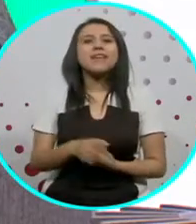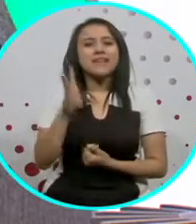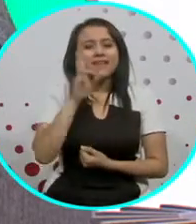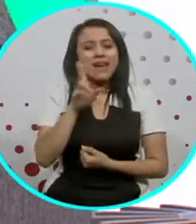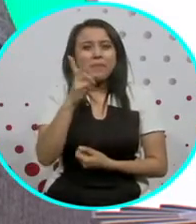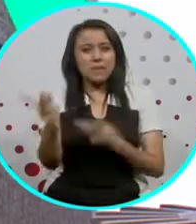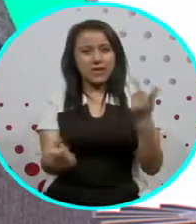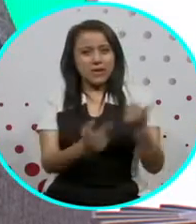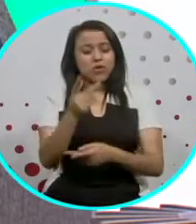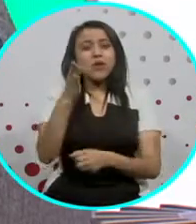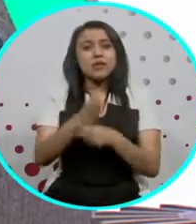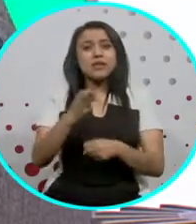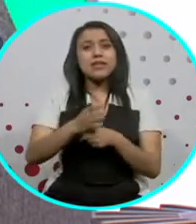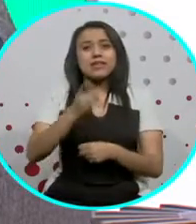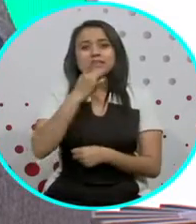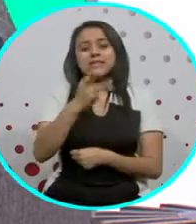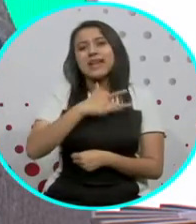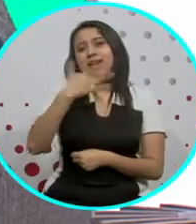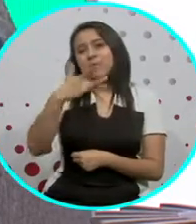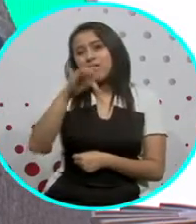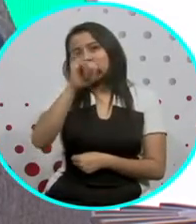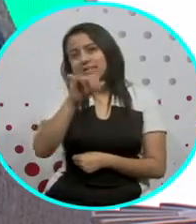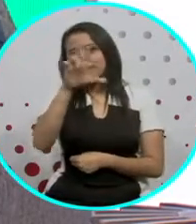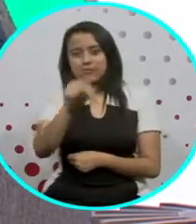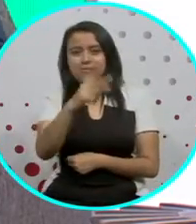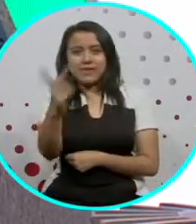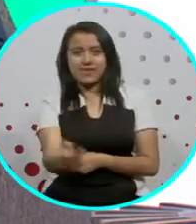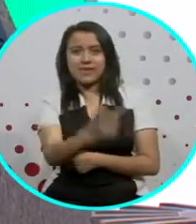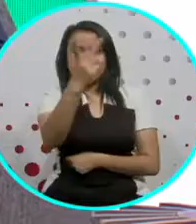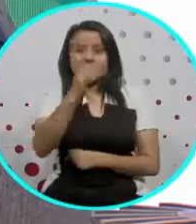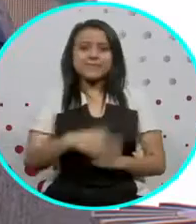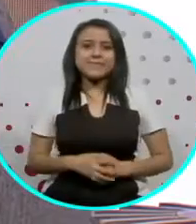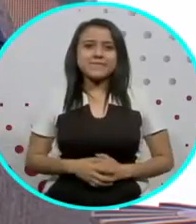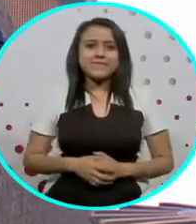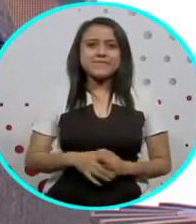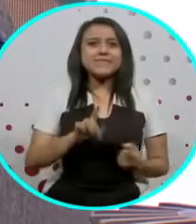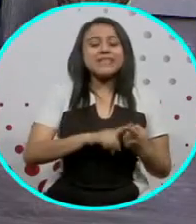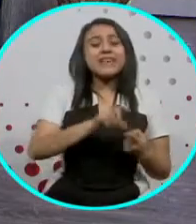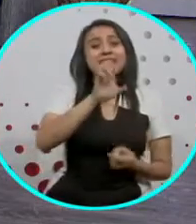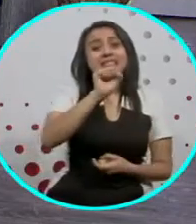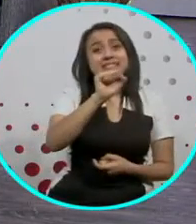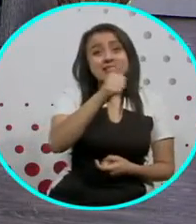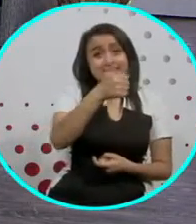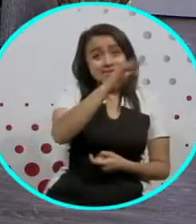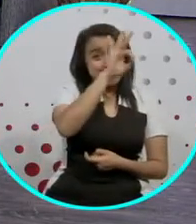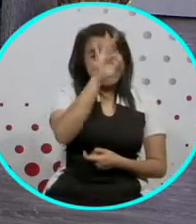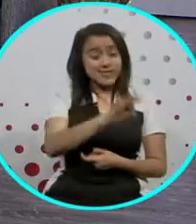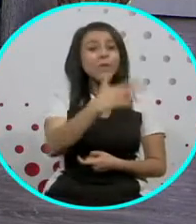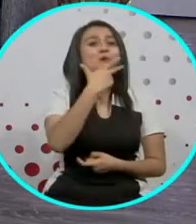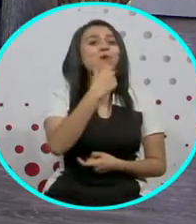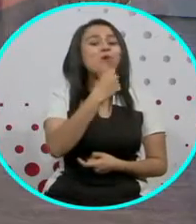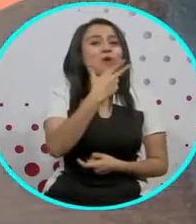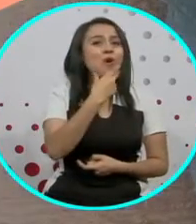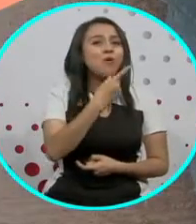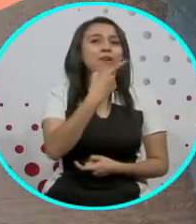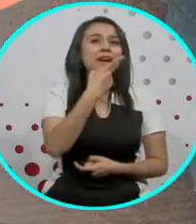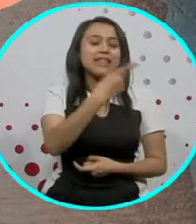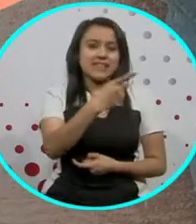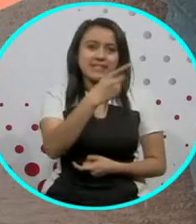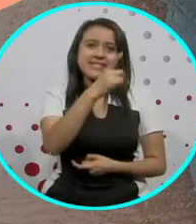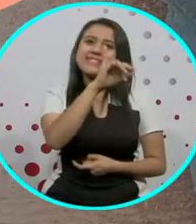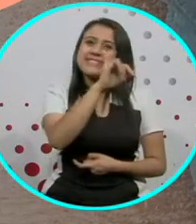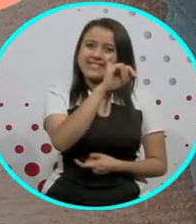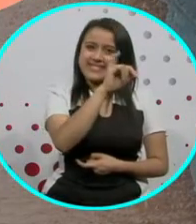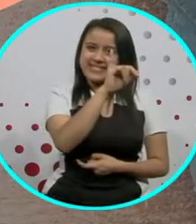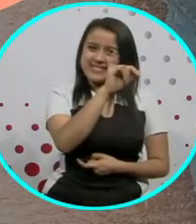pregunto, ¿en este momento usted diría que está enamorado o no? ¿Ok? El 66% de los hombres decimos que estamos